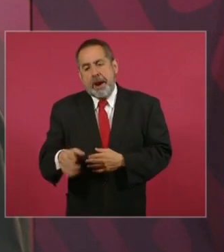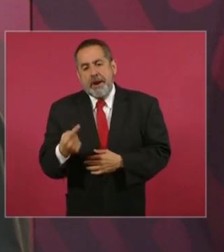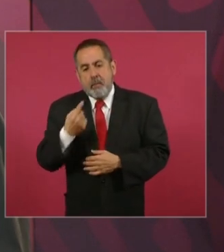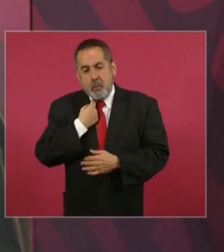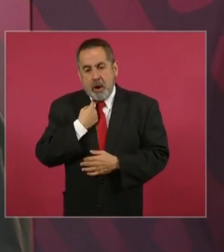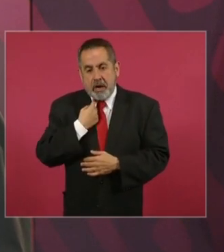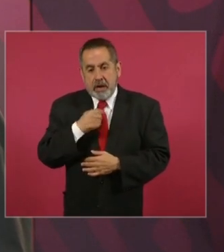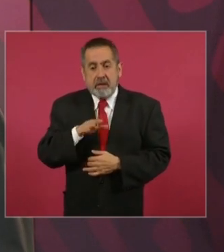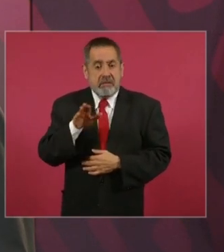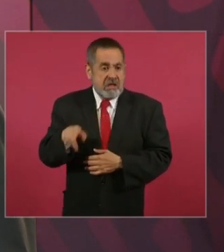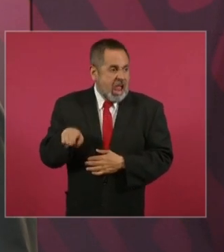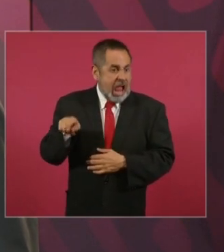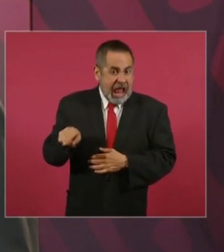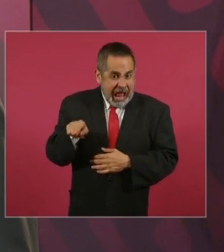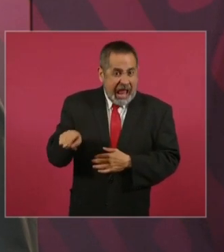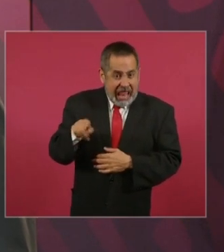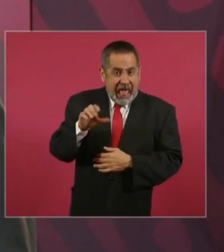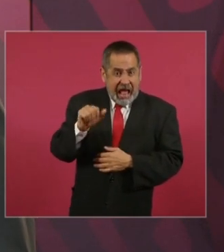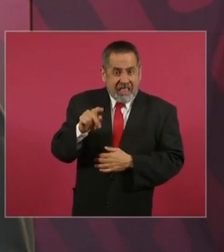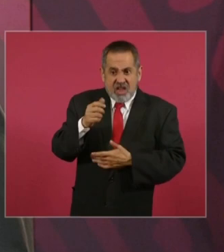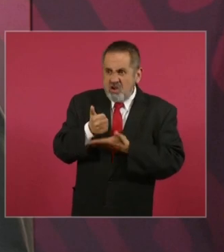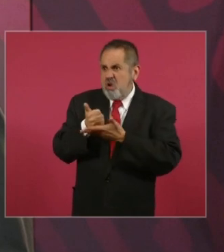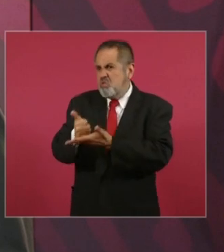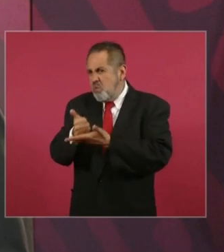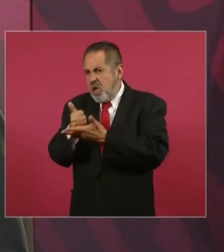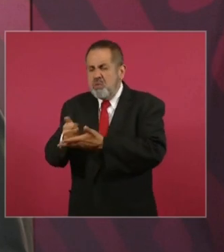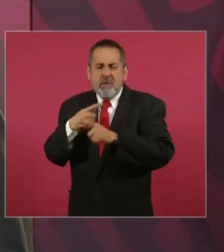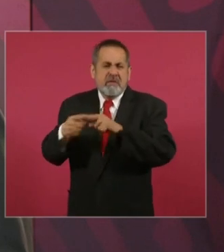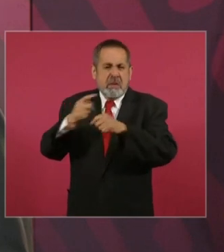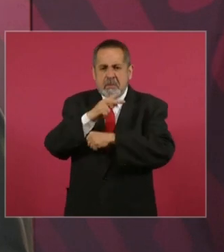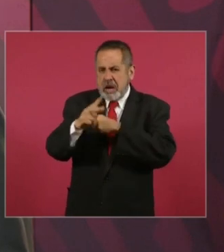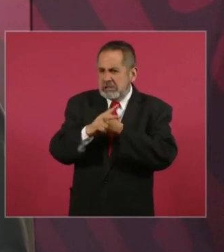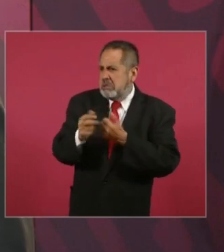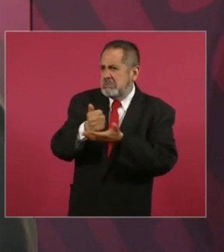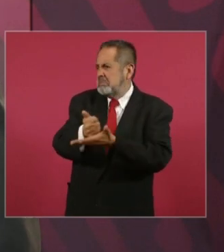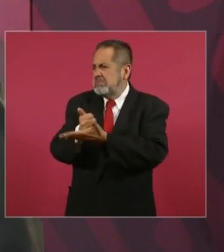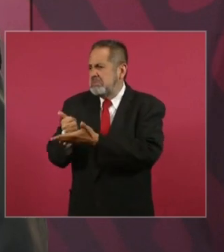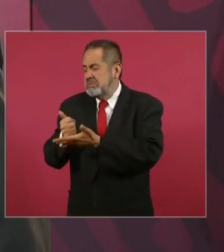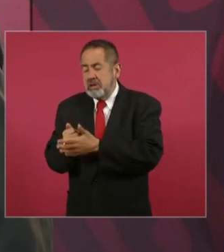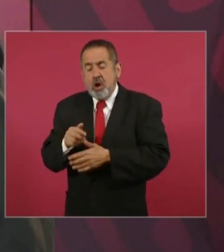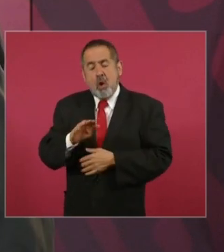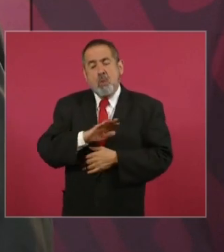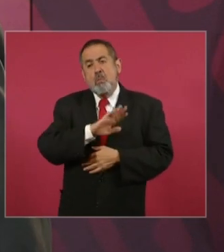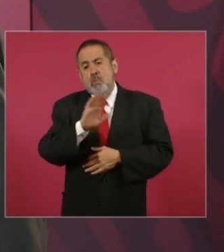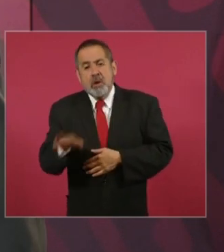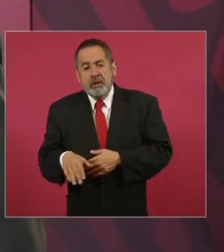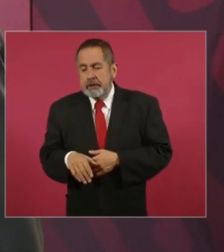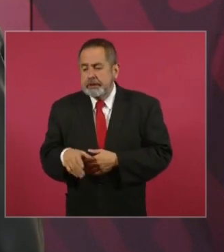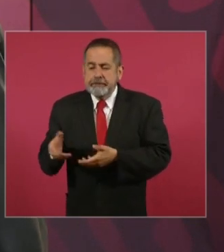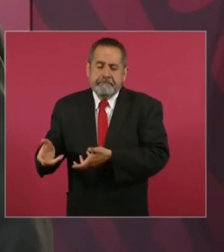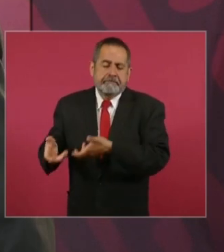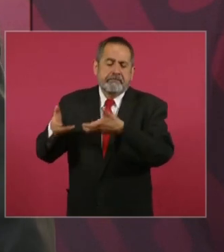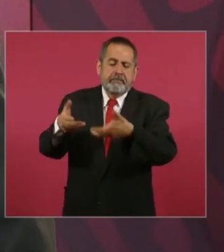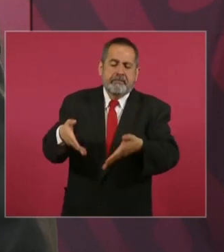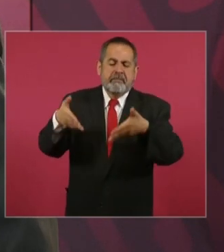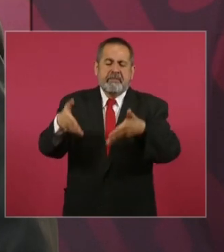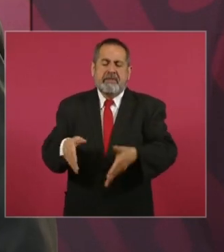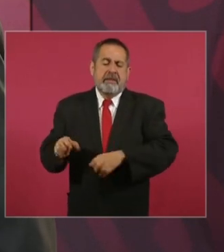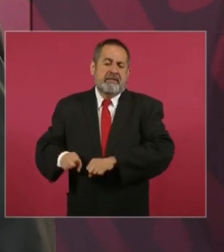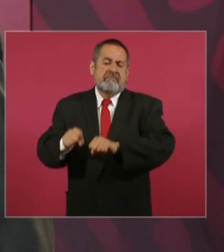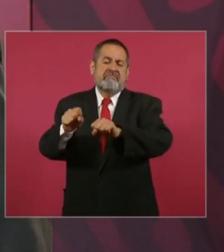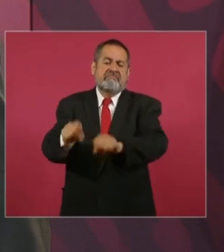Era un internacionalista, un revolucionario. Y ahí quedó en una fosa común y ahora lo andamos